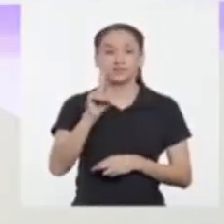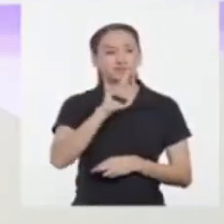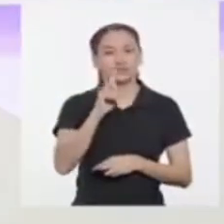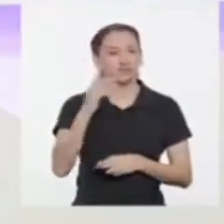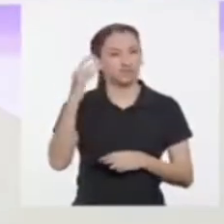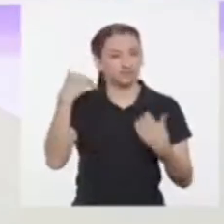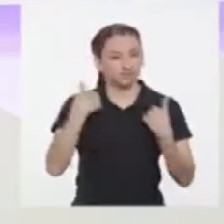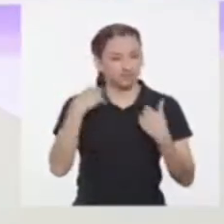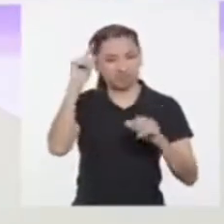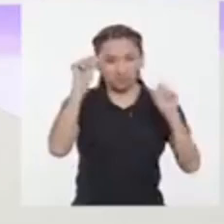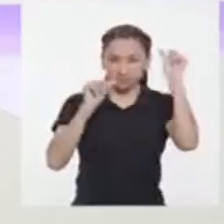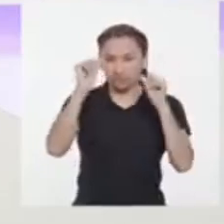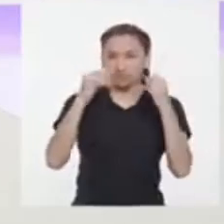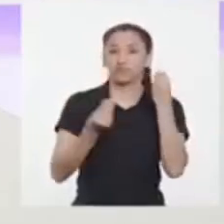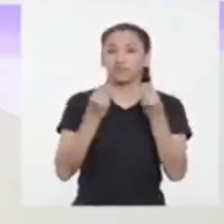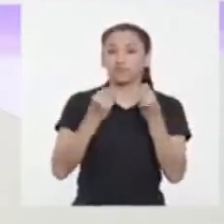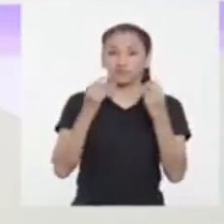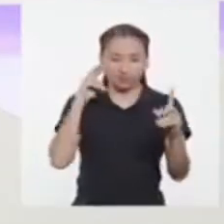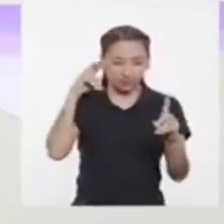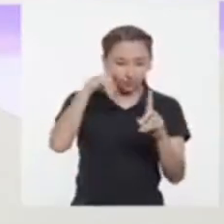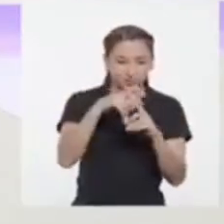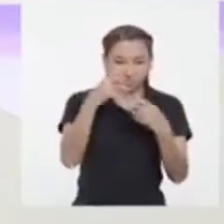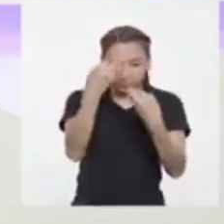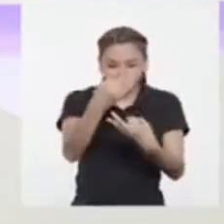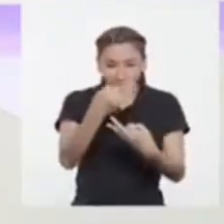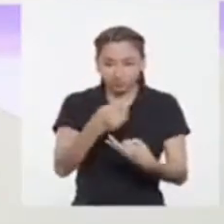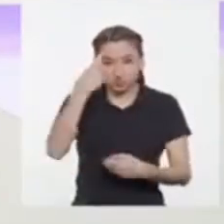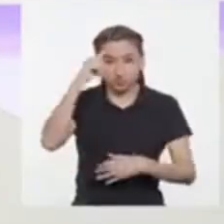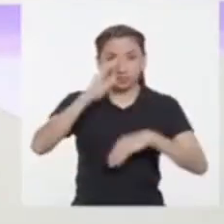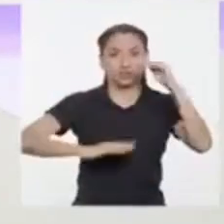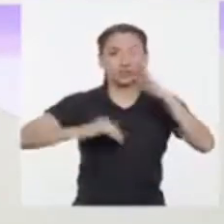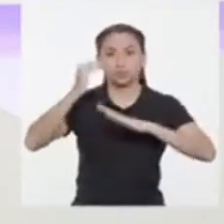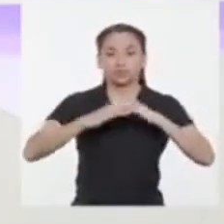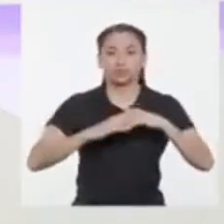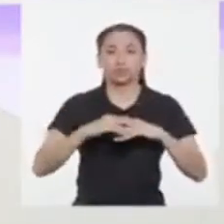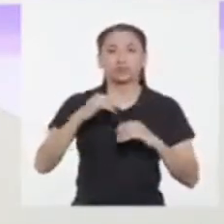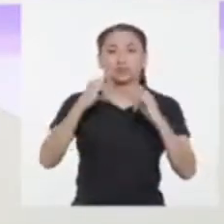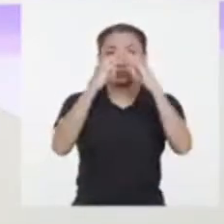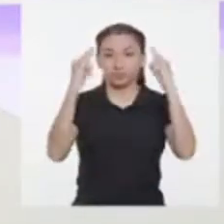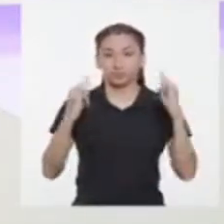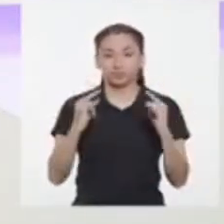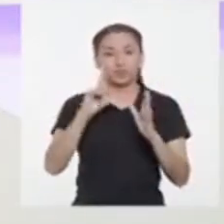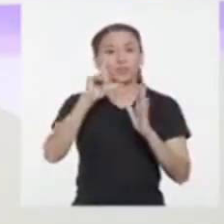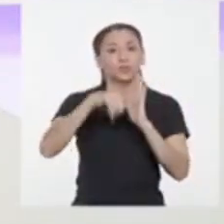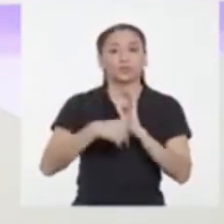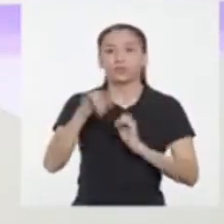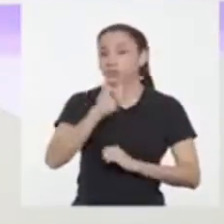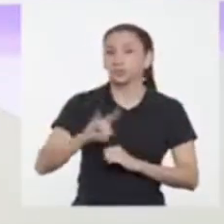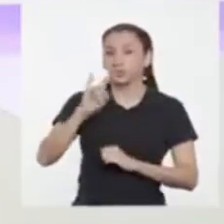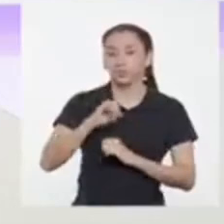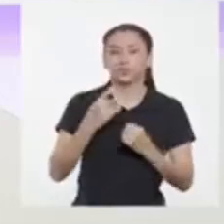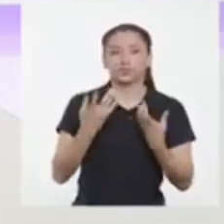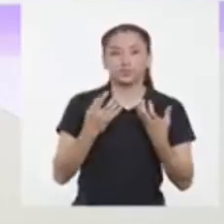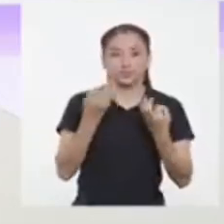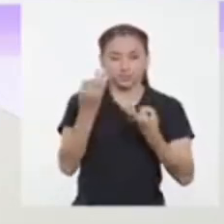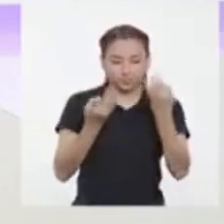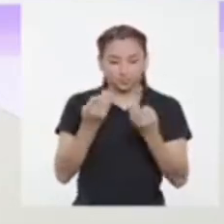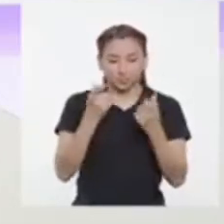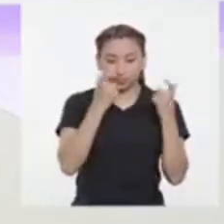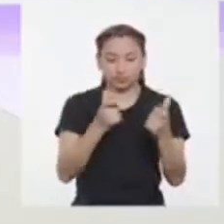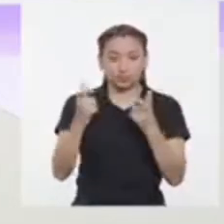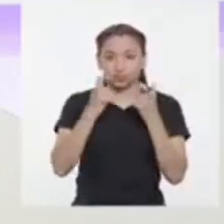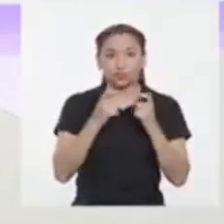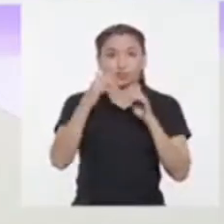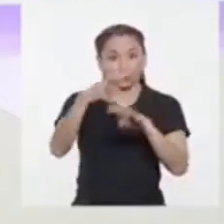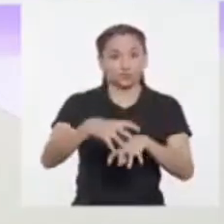2021 no tienen ninguna duda sobre cómo determinar el presupuesto para la construcción de un fitotoldo luego de utilizar el manejo